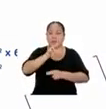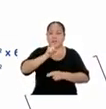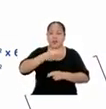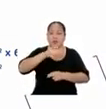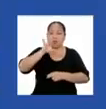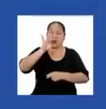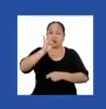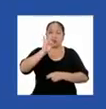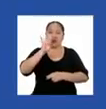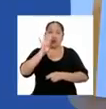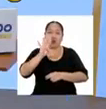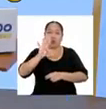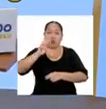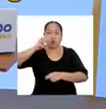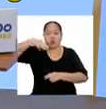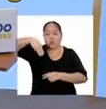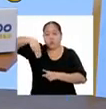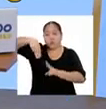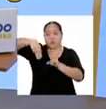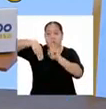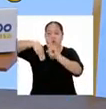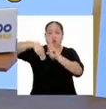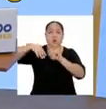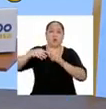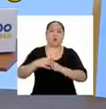metros cuadrados.